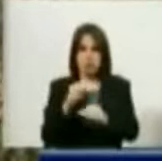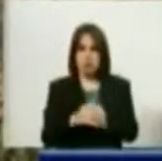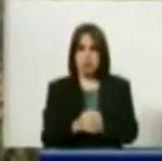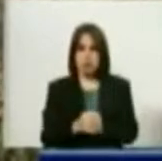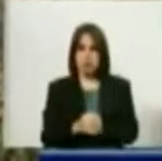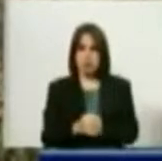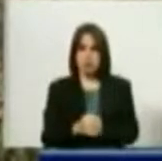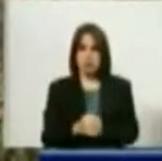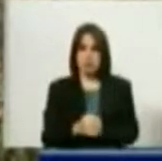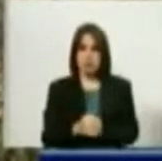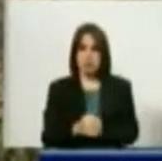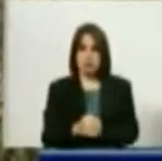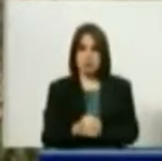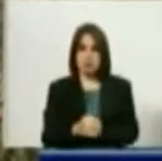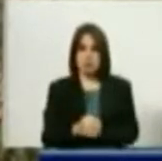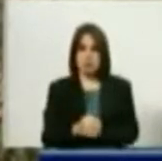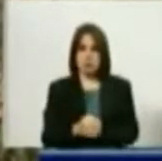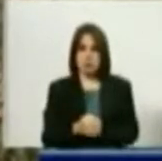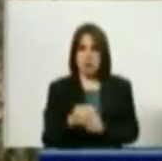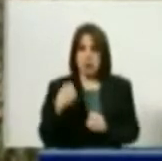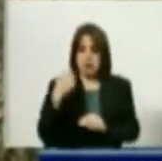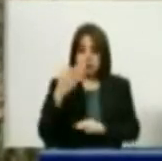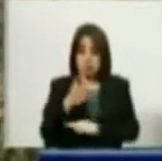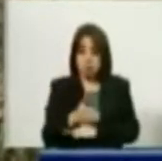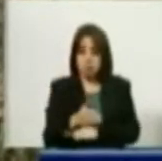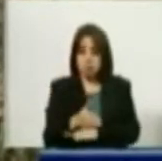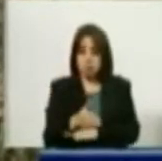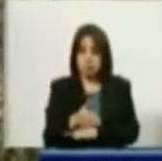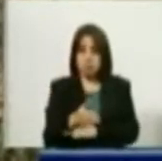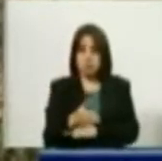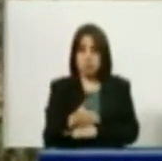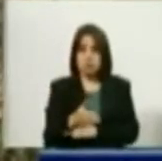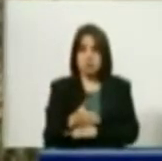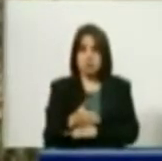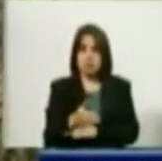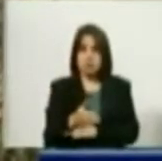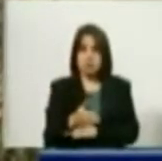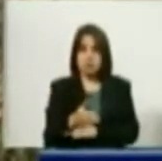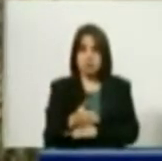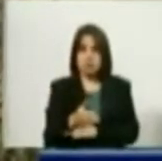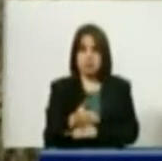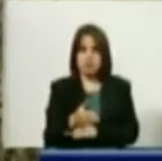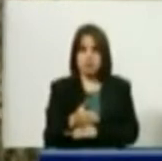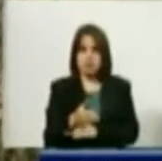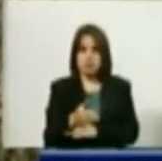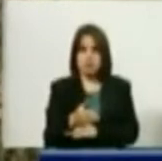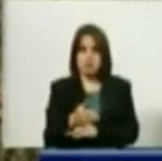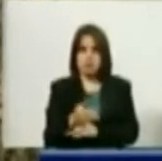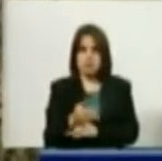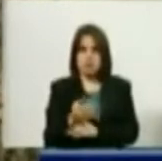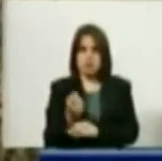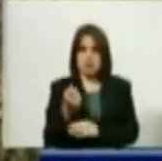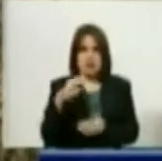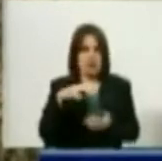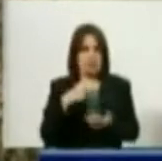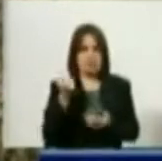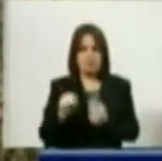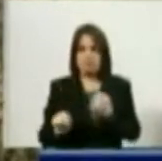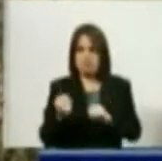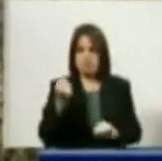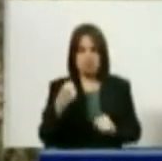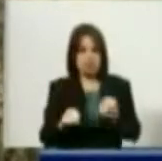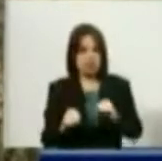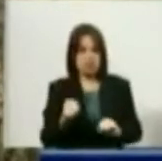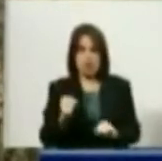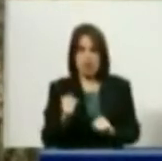se llamaba antes y ellos fueron allá a patalear a que